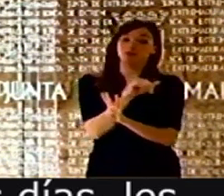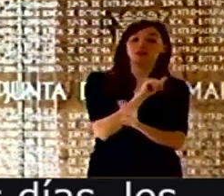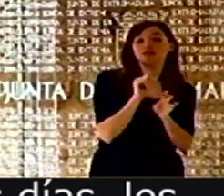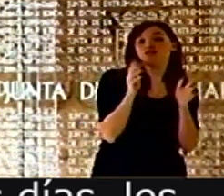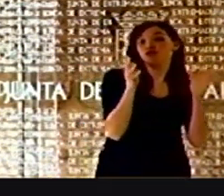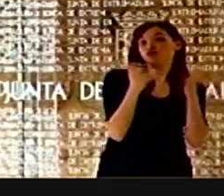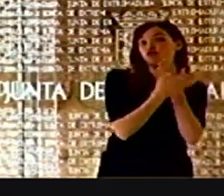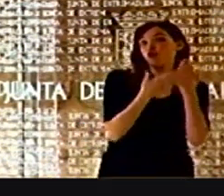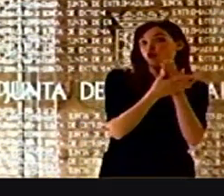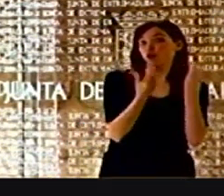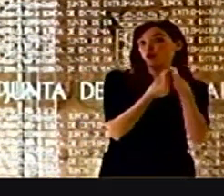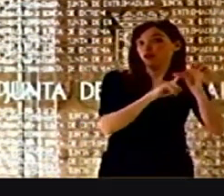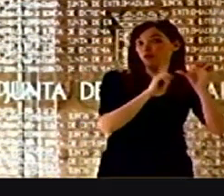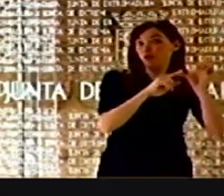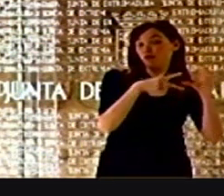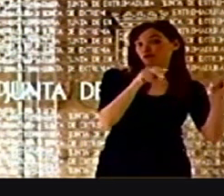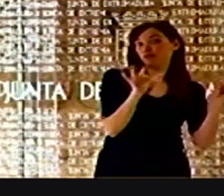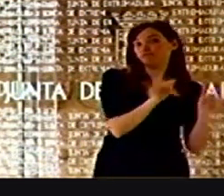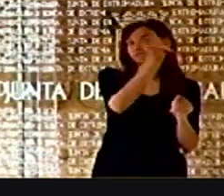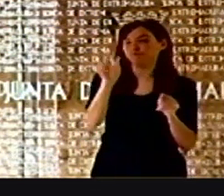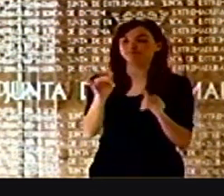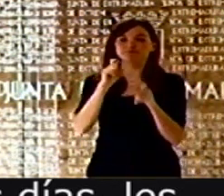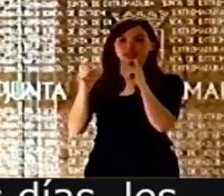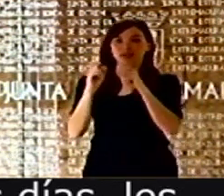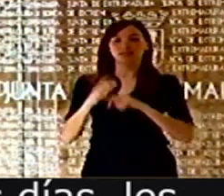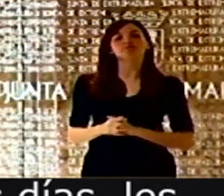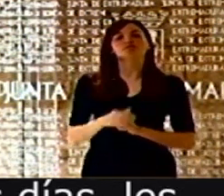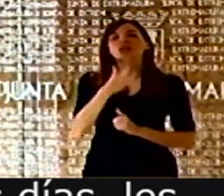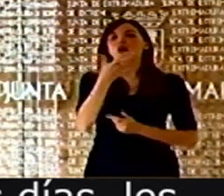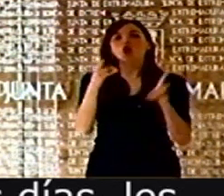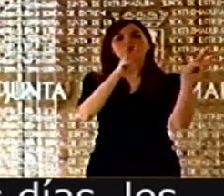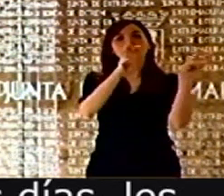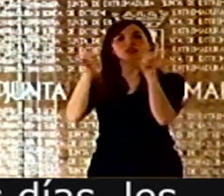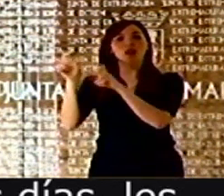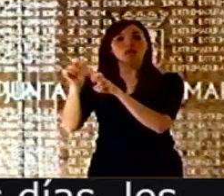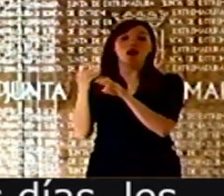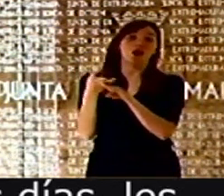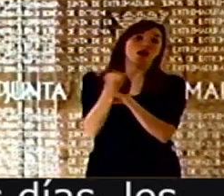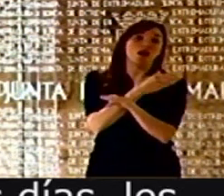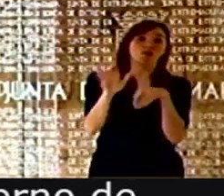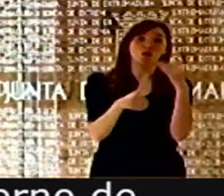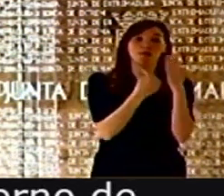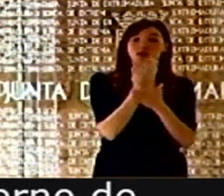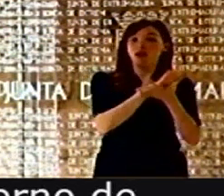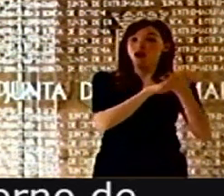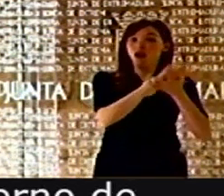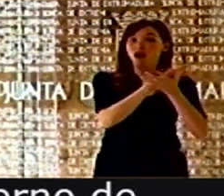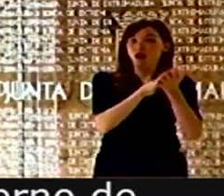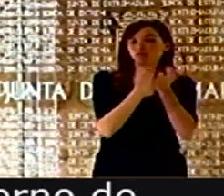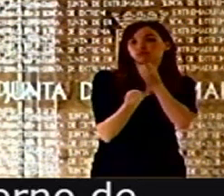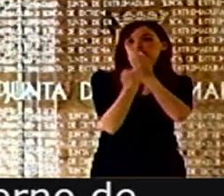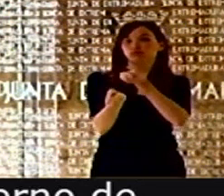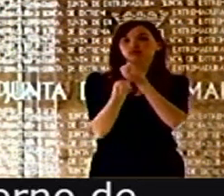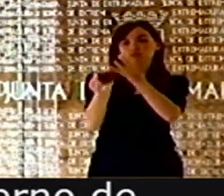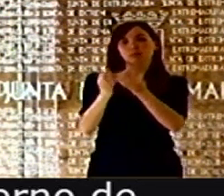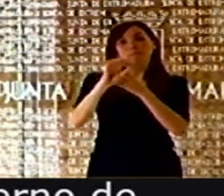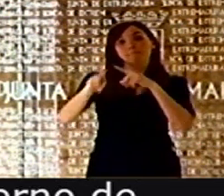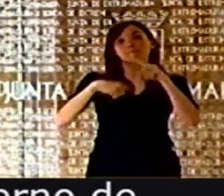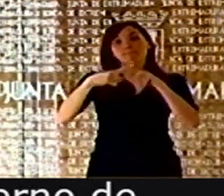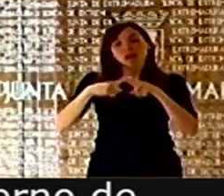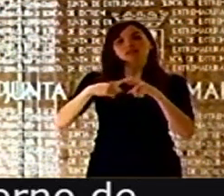Junta de Extremadura. Paso a relatarles los asuntos que han sido sustanciados hoy en el Consejo de Gobierno y toda la información complementaria y